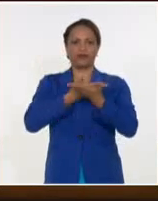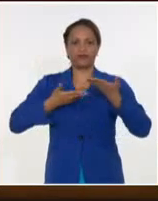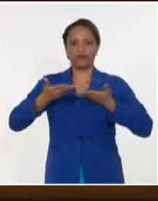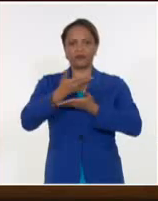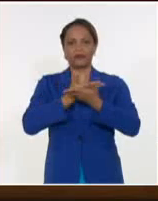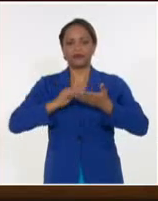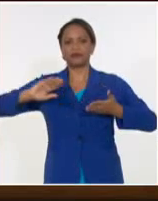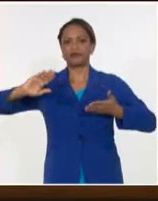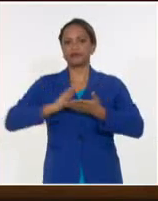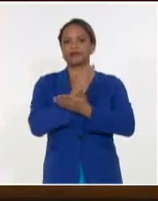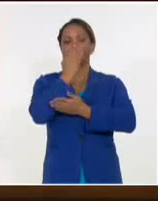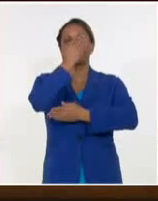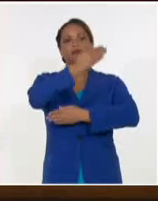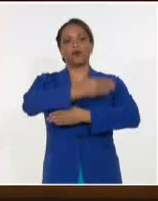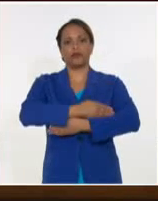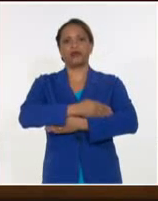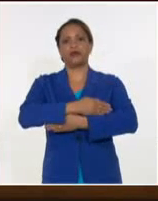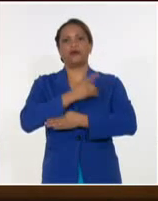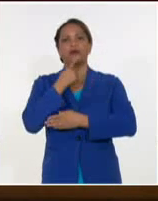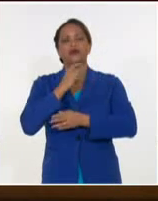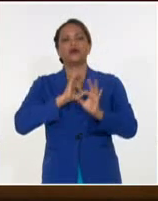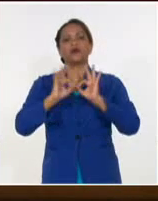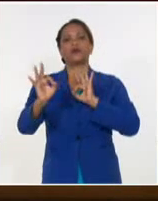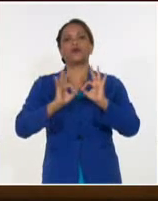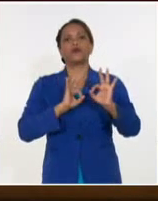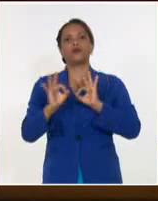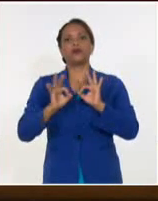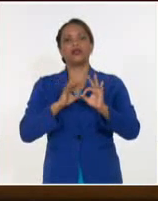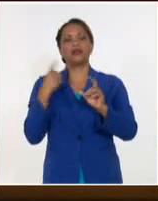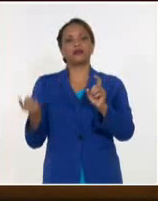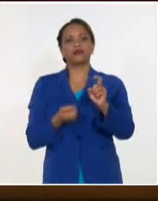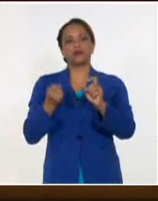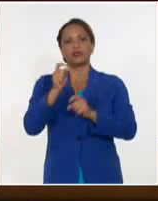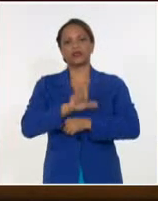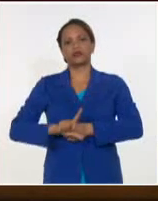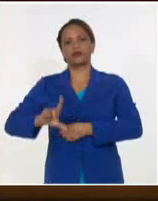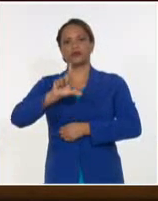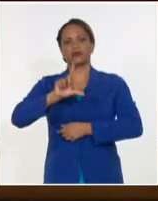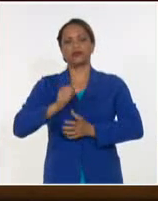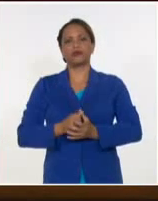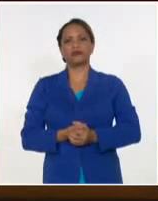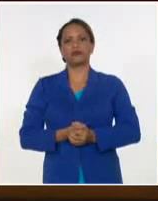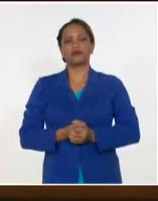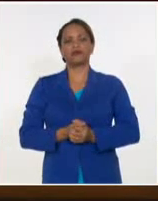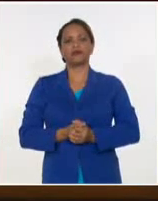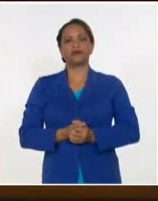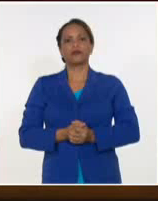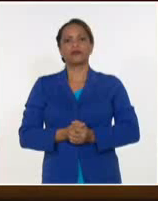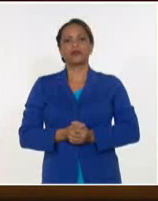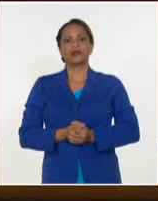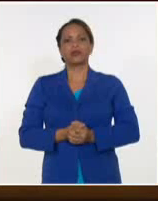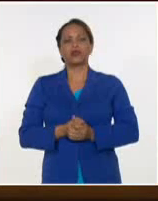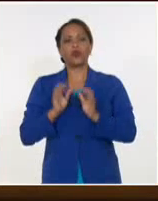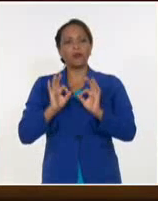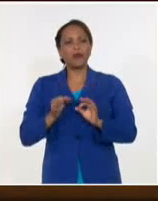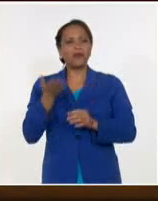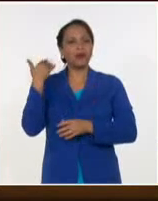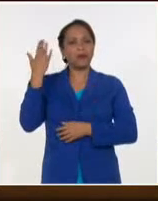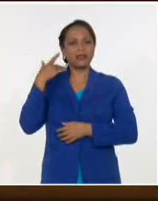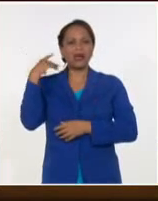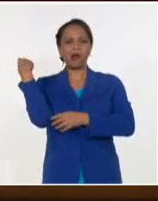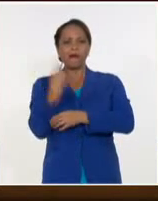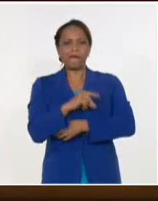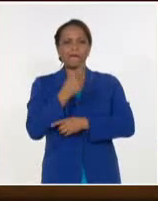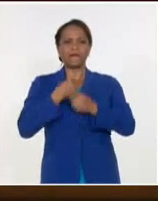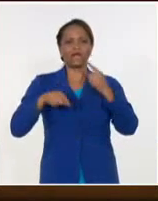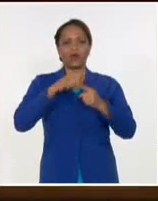el bloqueo, preservar las indiscutibles conquistas sociales, no volver a los horrores del pasado de explotación y sometimiento de la